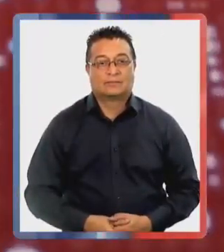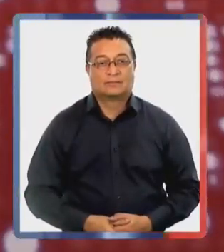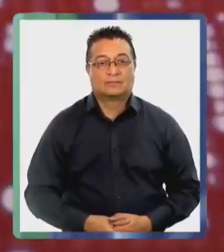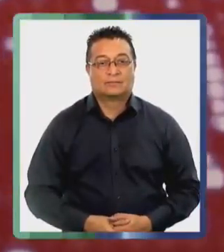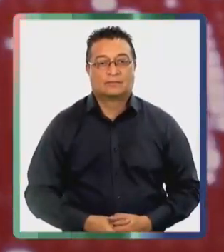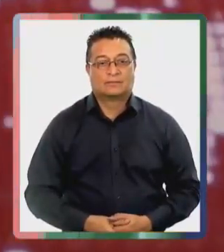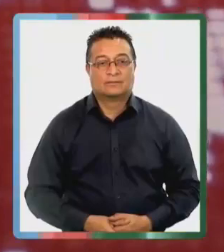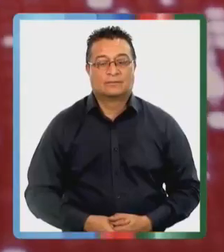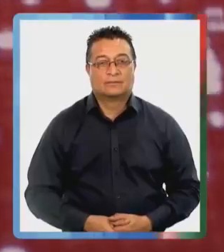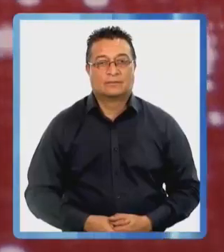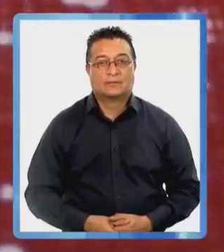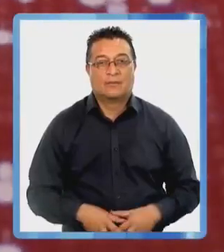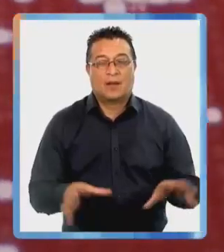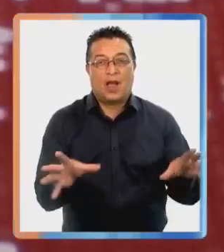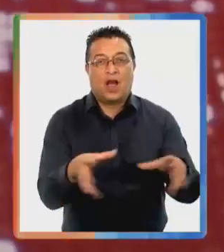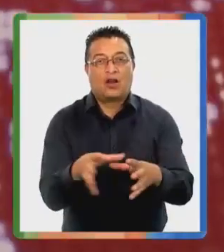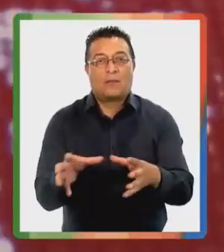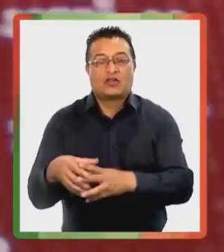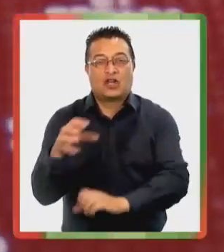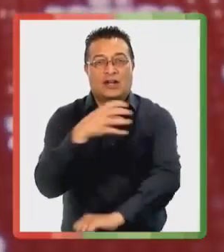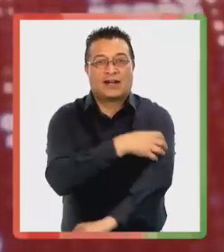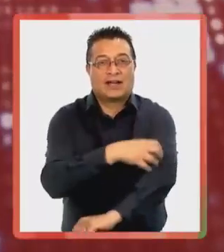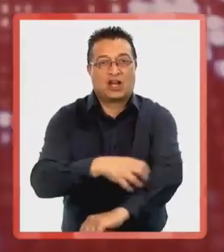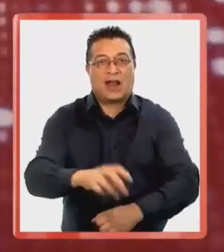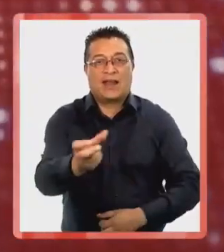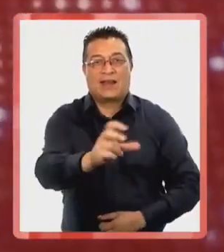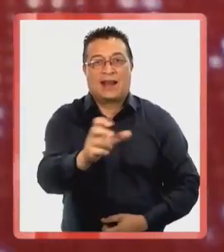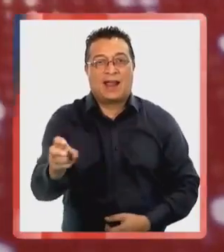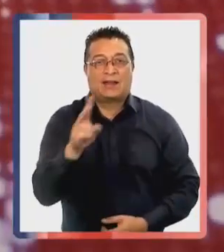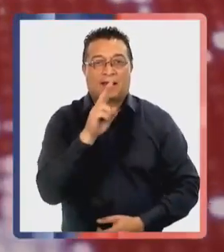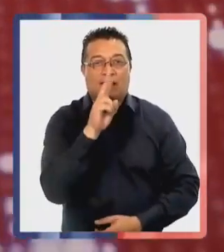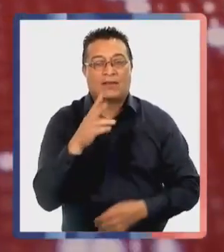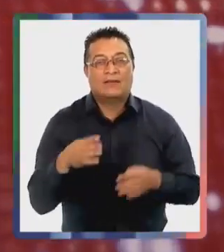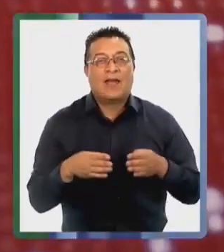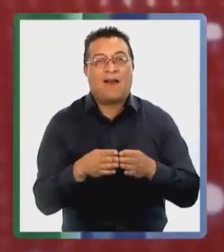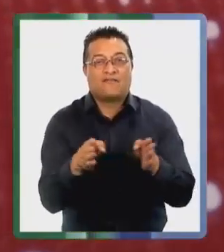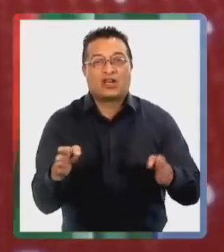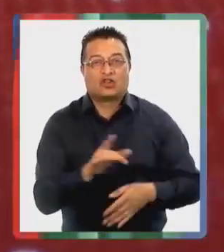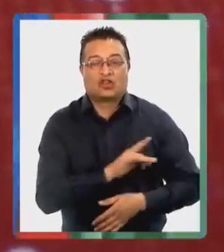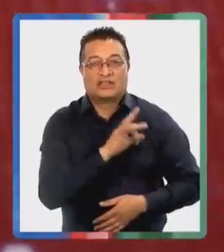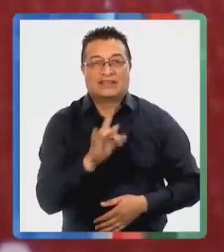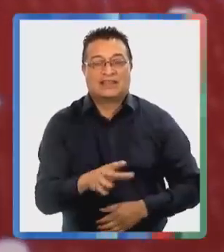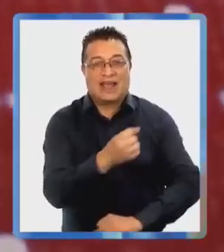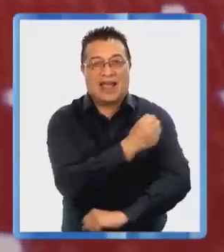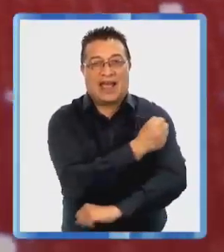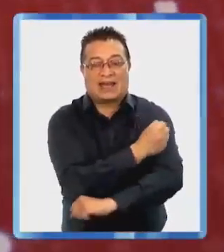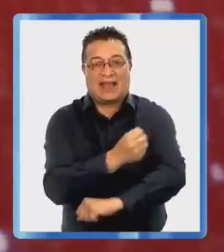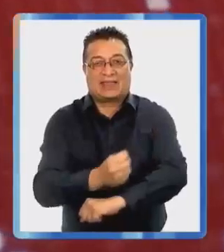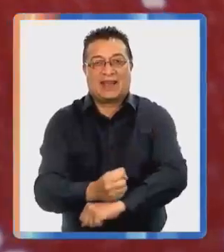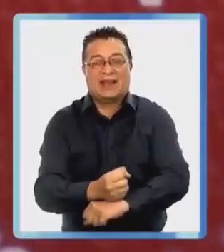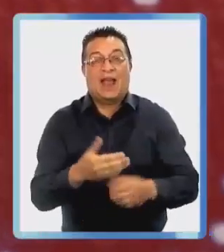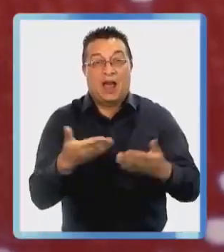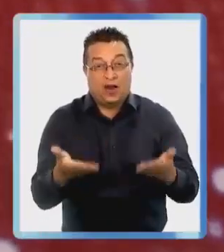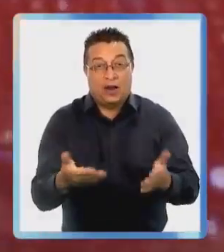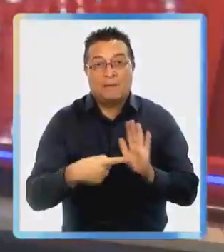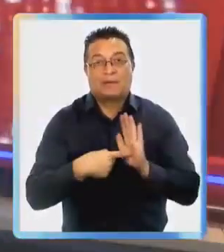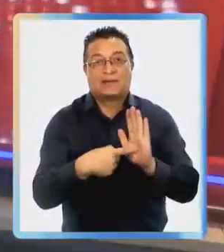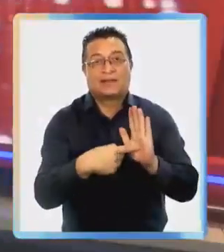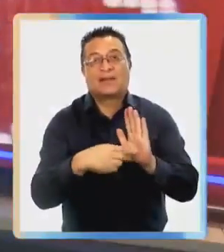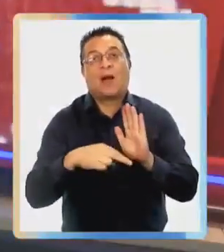Asociación Regional de Canales de Televisión de Señal Abierta de Chile, Arcatel, presenta Portavoz